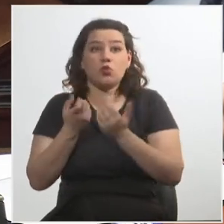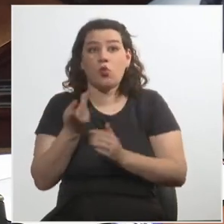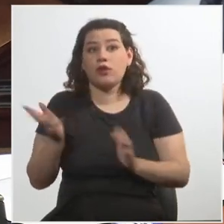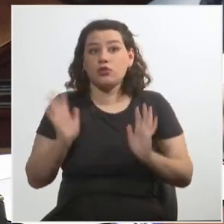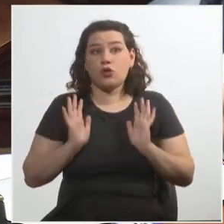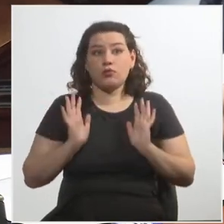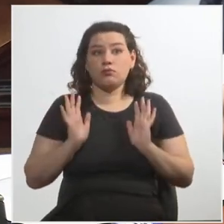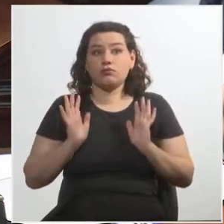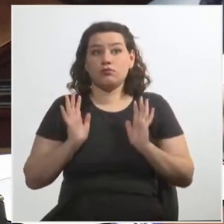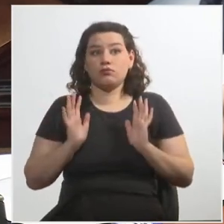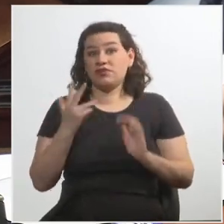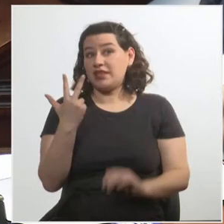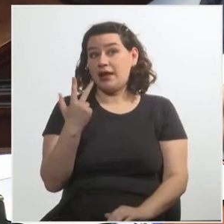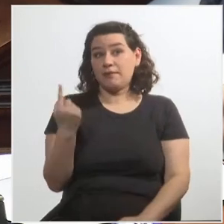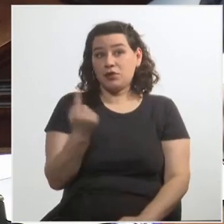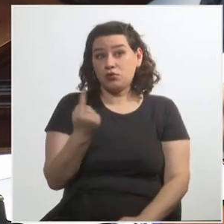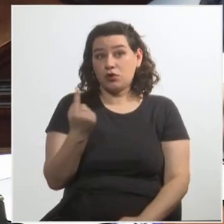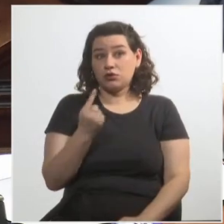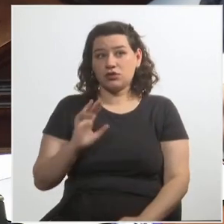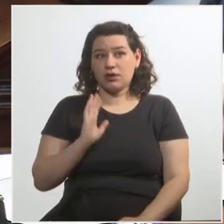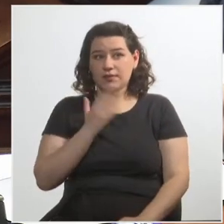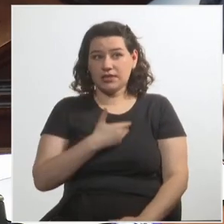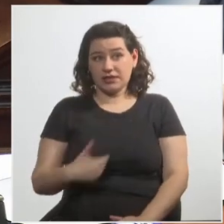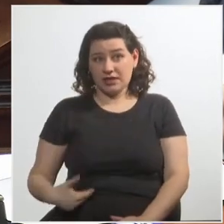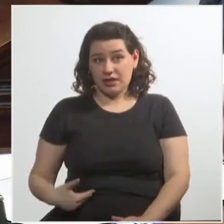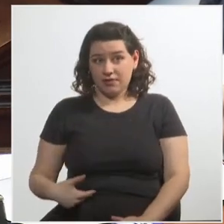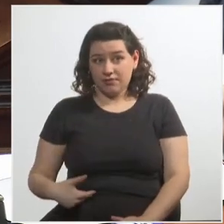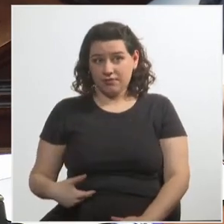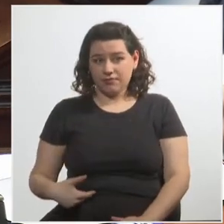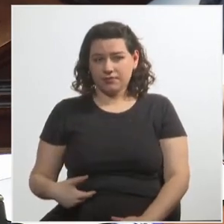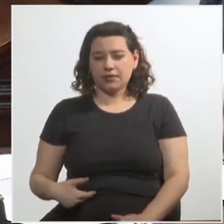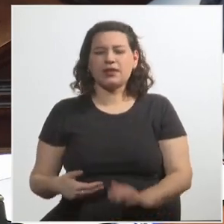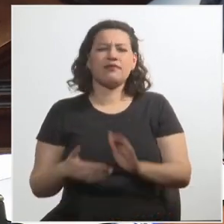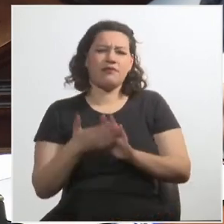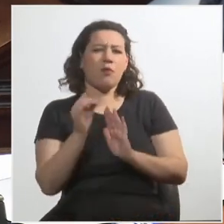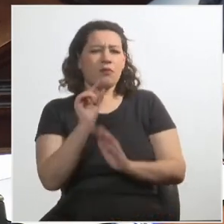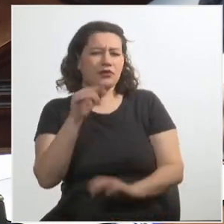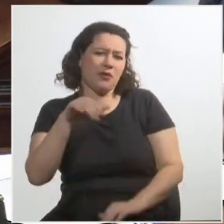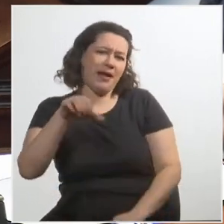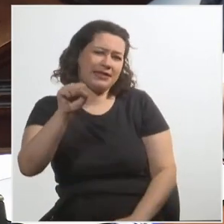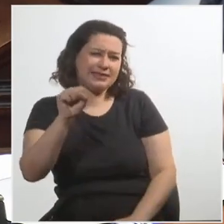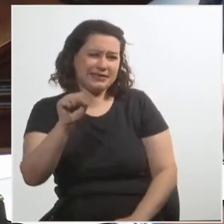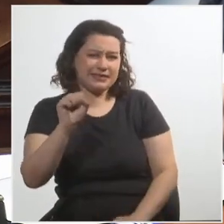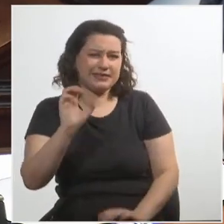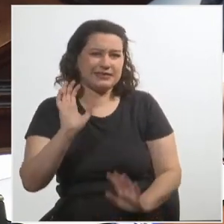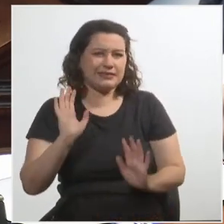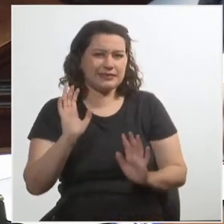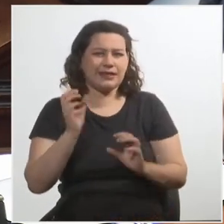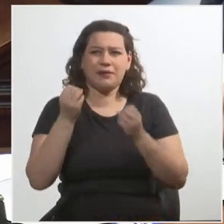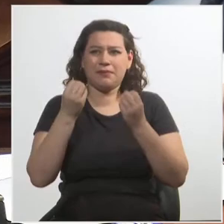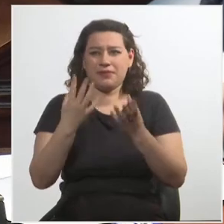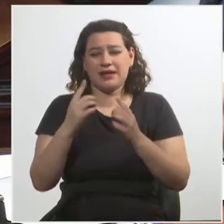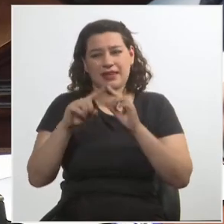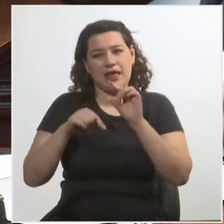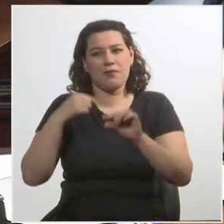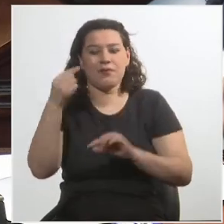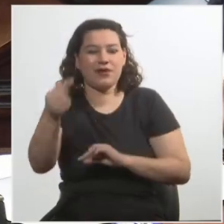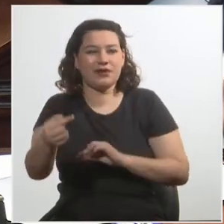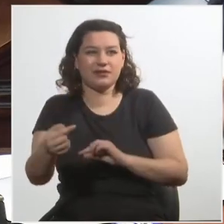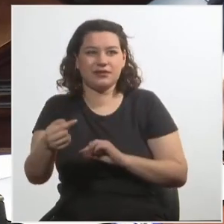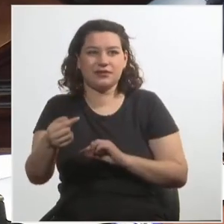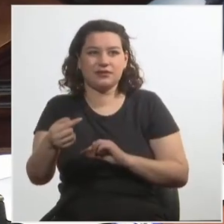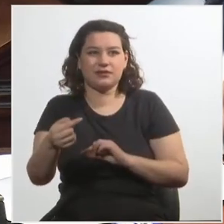de tres minutos señor vas a hacerlo de un poquito más porque después